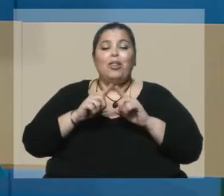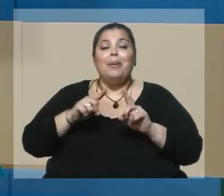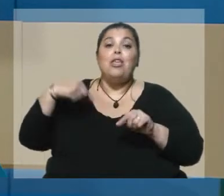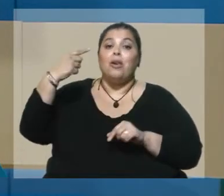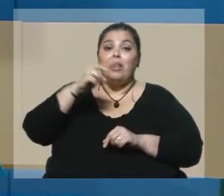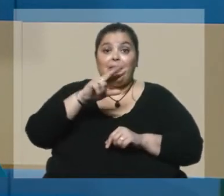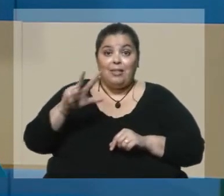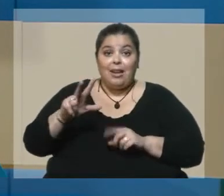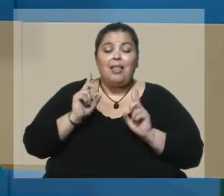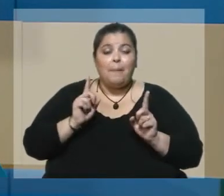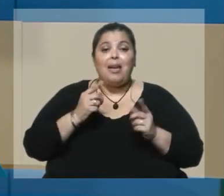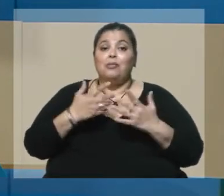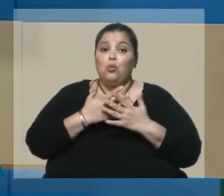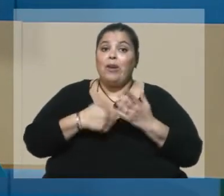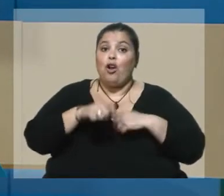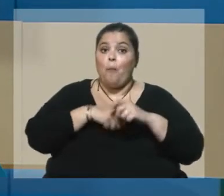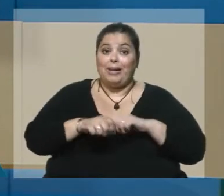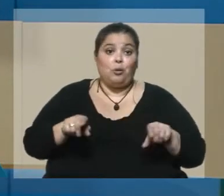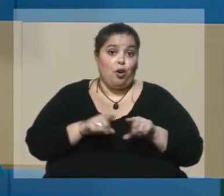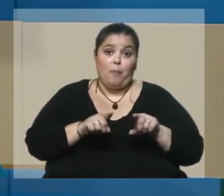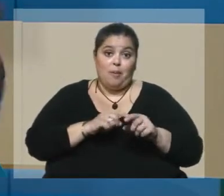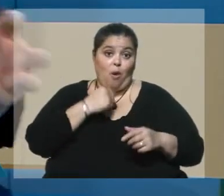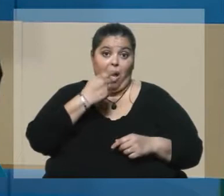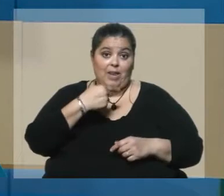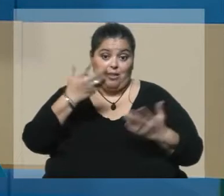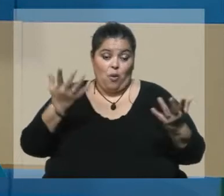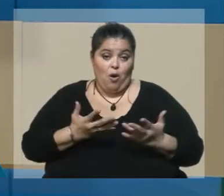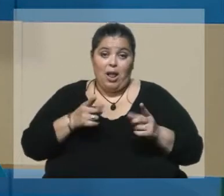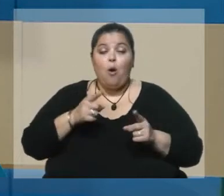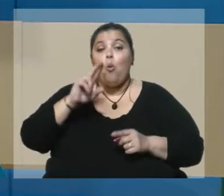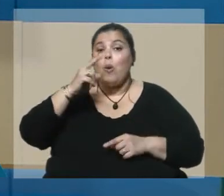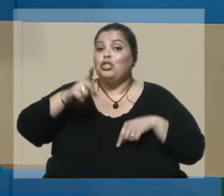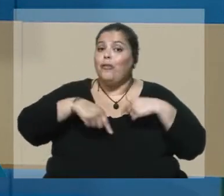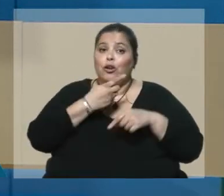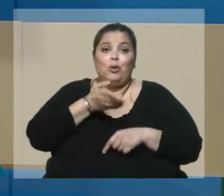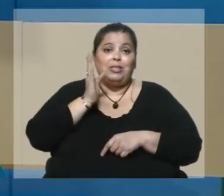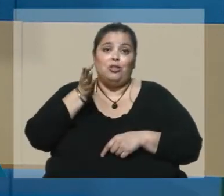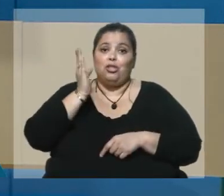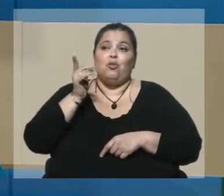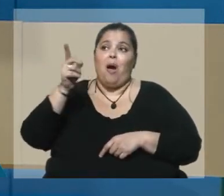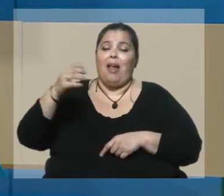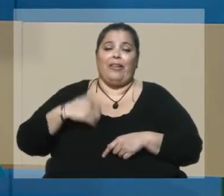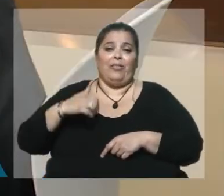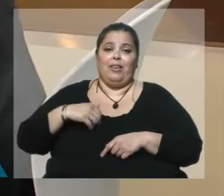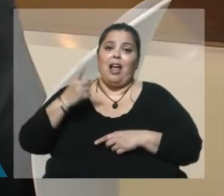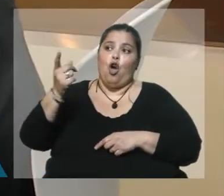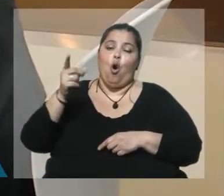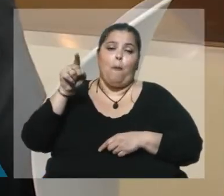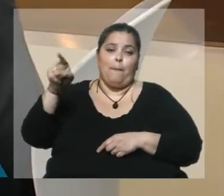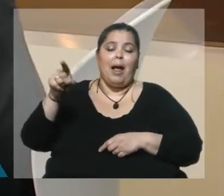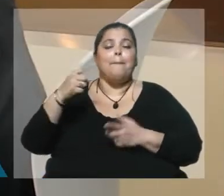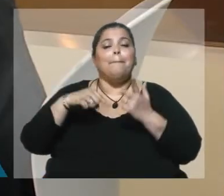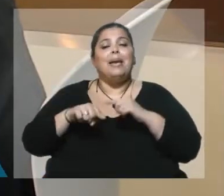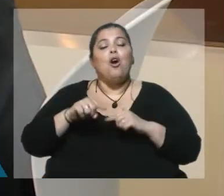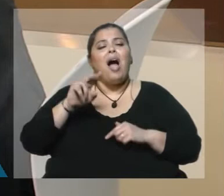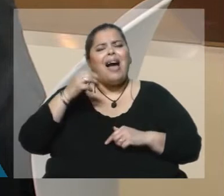al al comercio por esto mismo que estamos hablando ahora que los uruguayos van a seguir consumiendo en Argentina Argentina necesitaría un